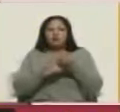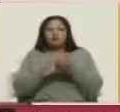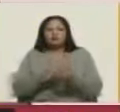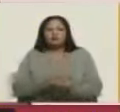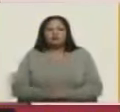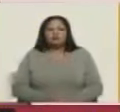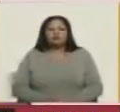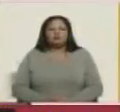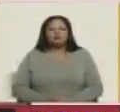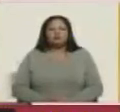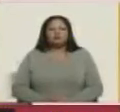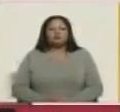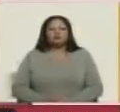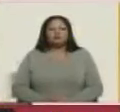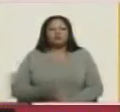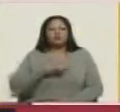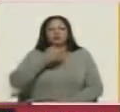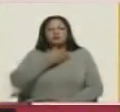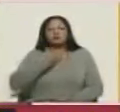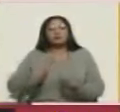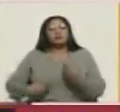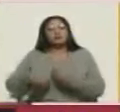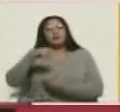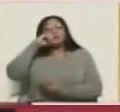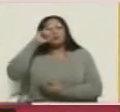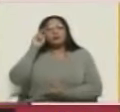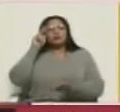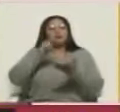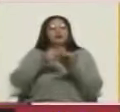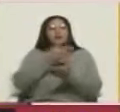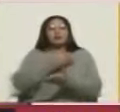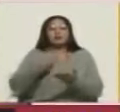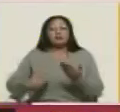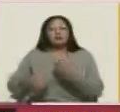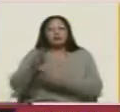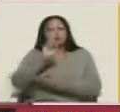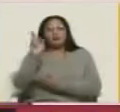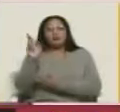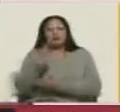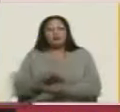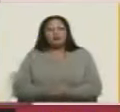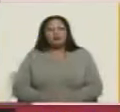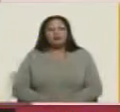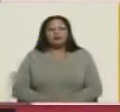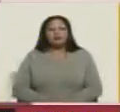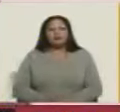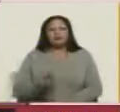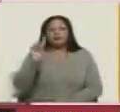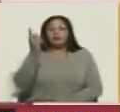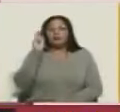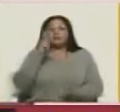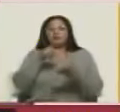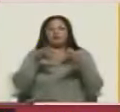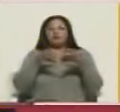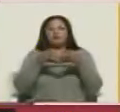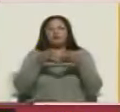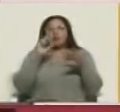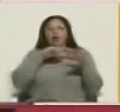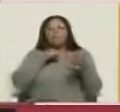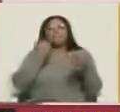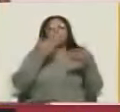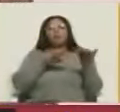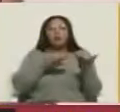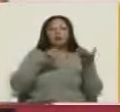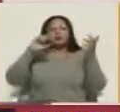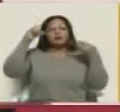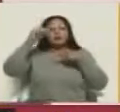desde que el presidente Nicolás Maduro llegó a la presidencia de la República, primero con la partida del comandante Chávez,